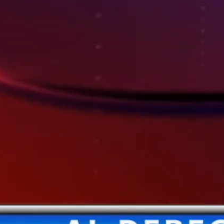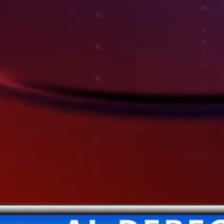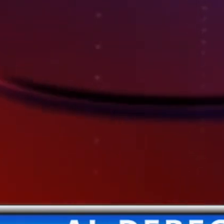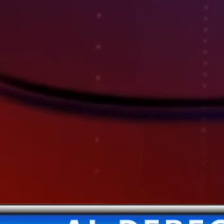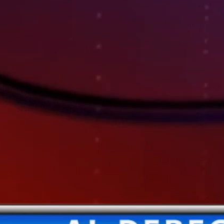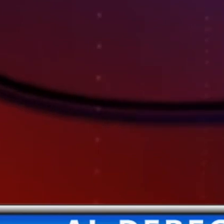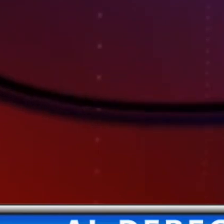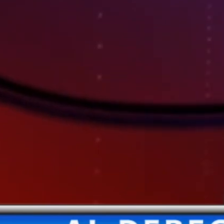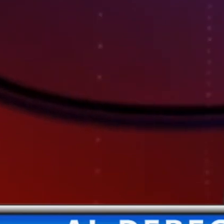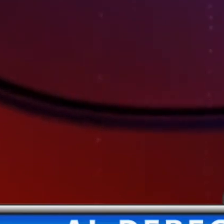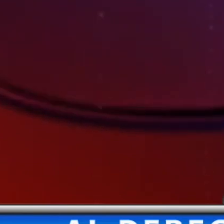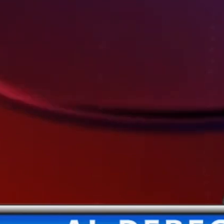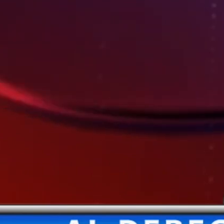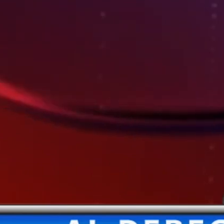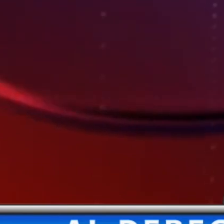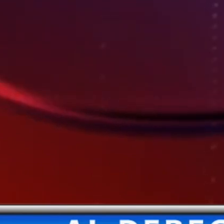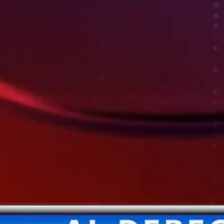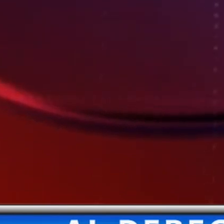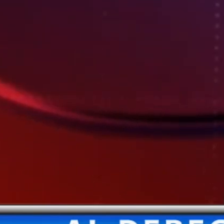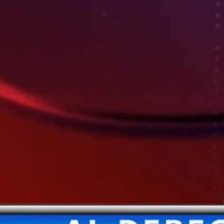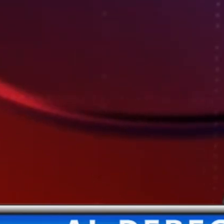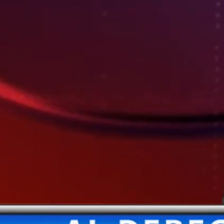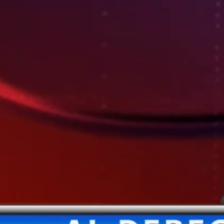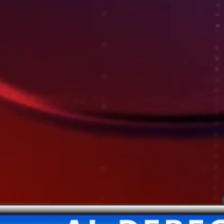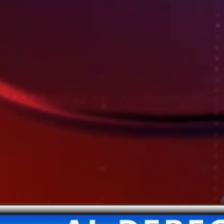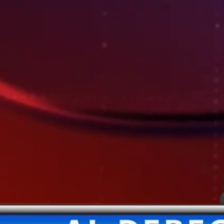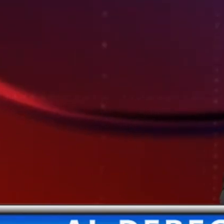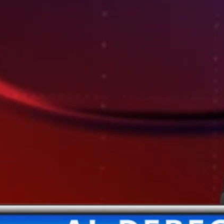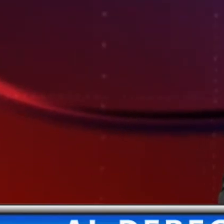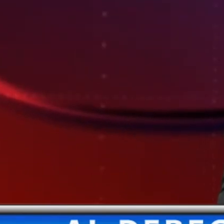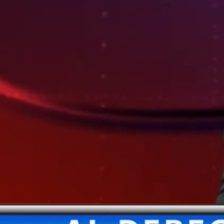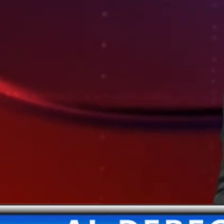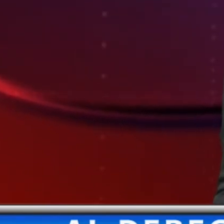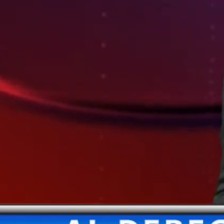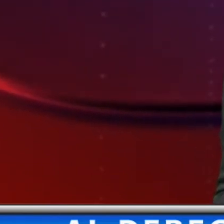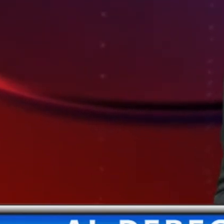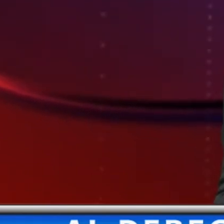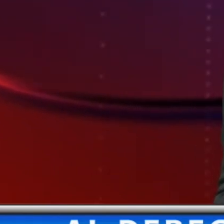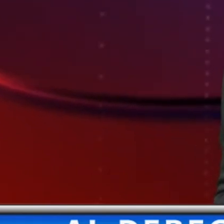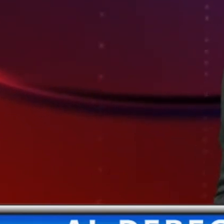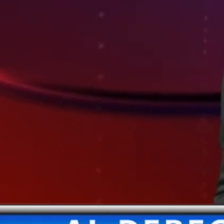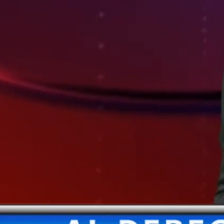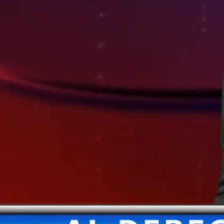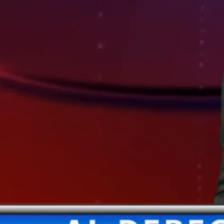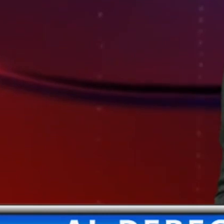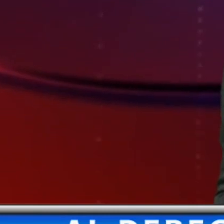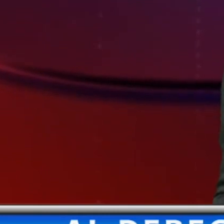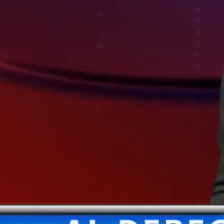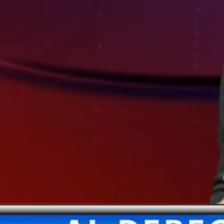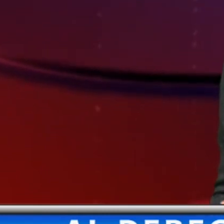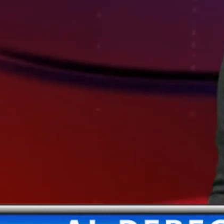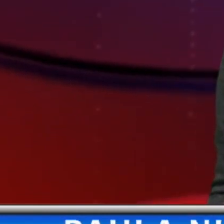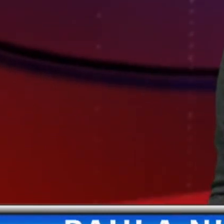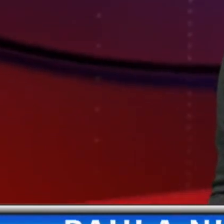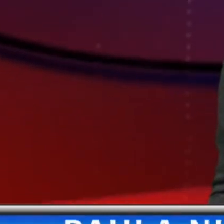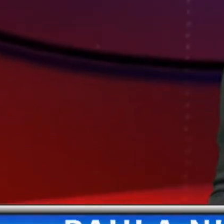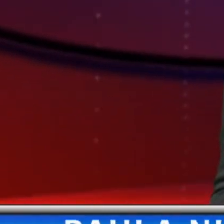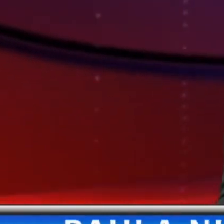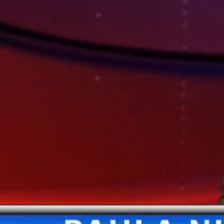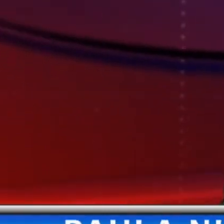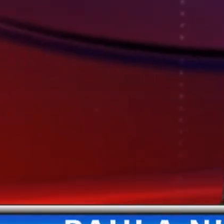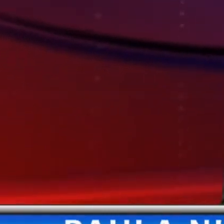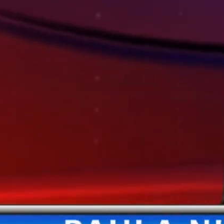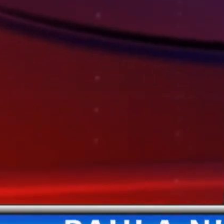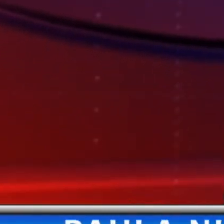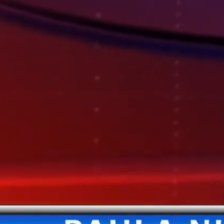de comisión de delitos con drogadicción, pero lamentablemente muchas de las personas que sí han cometido un delito o cometen delito